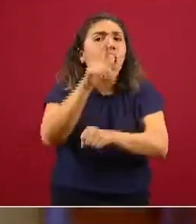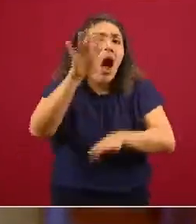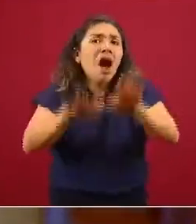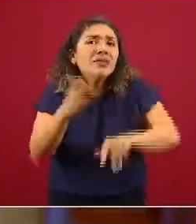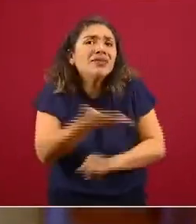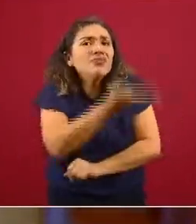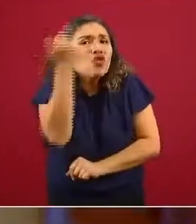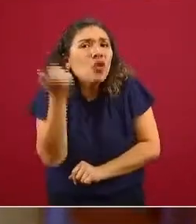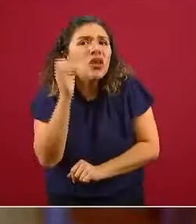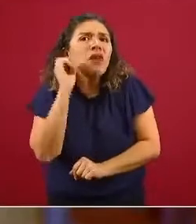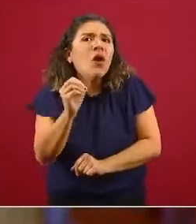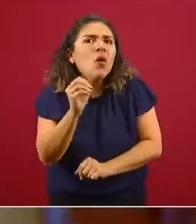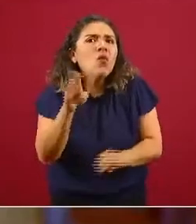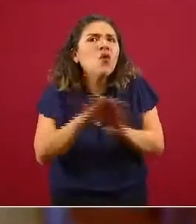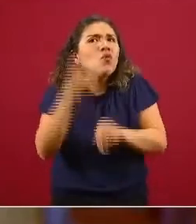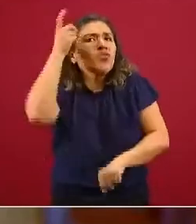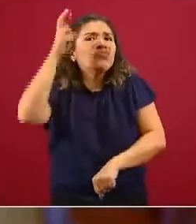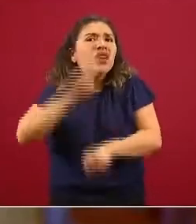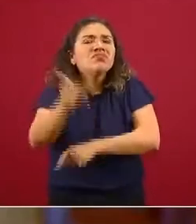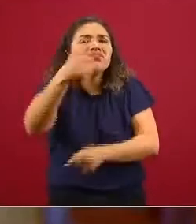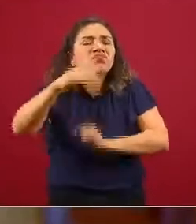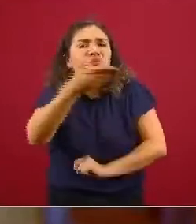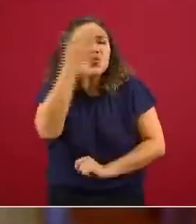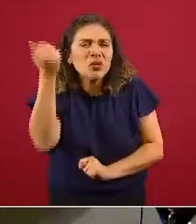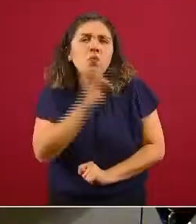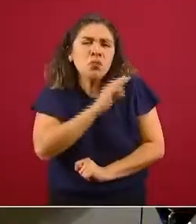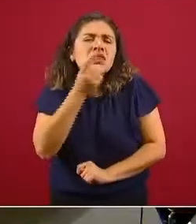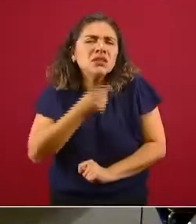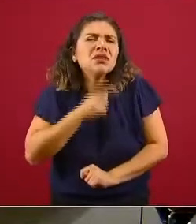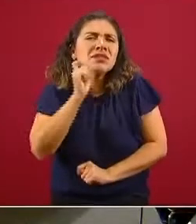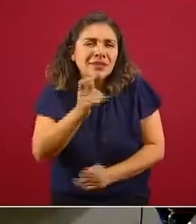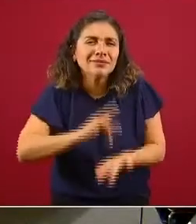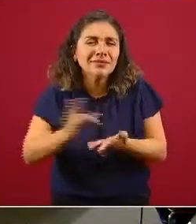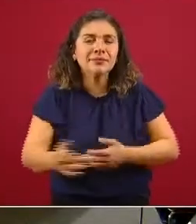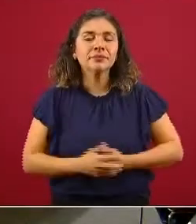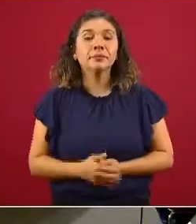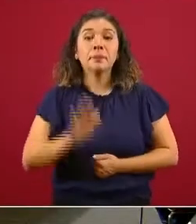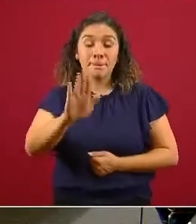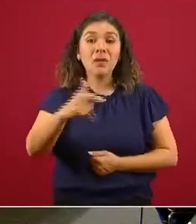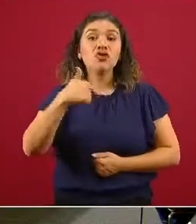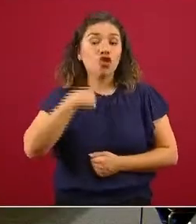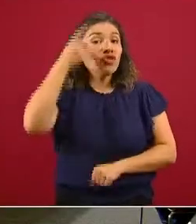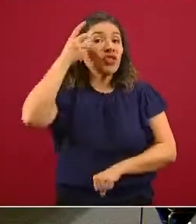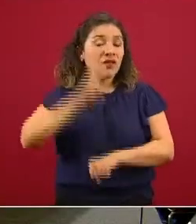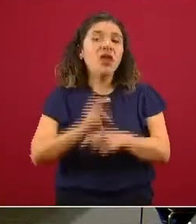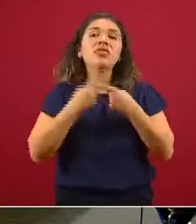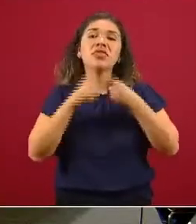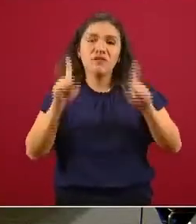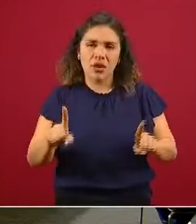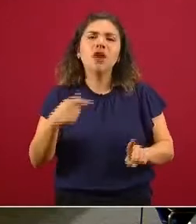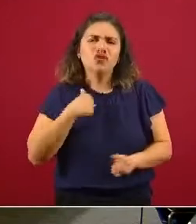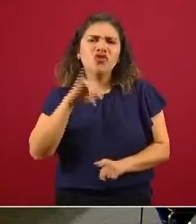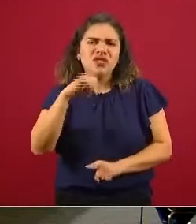información directamente a los directivos. ¿Qué me puede decir al respecto? Gracias. Mire, yo soy un directivo diferente. A mí sí me